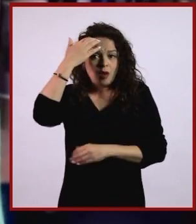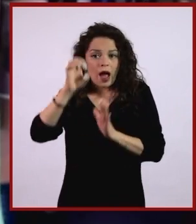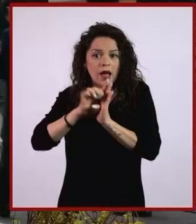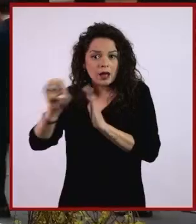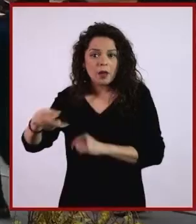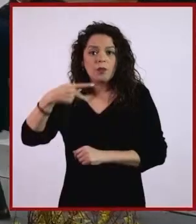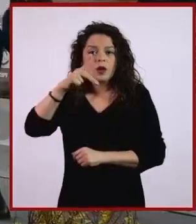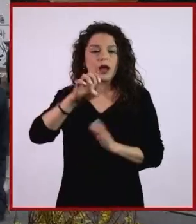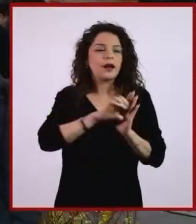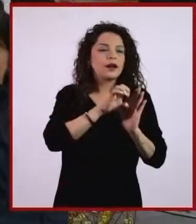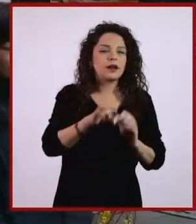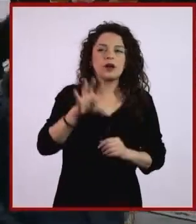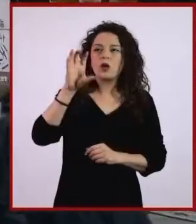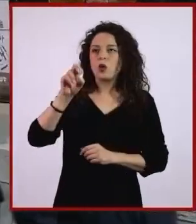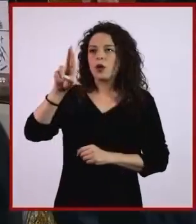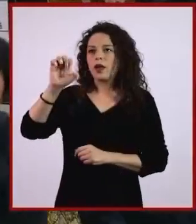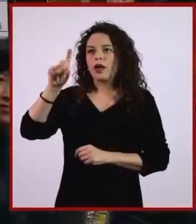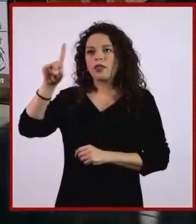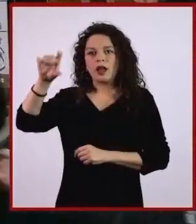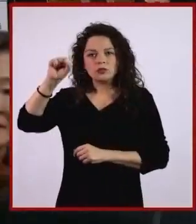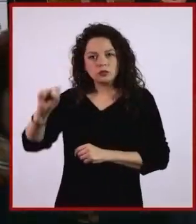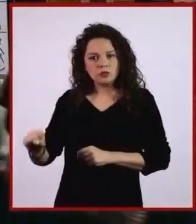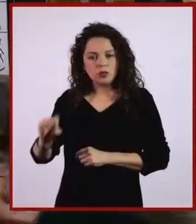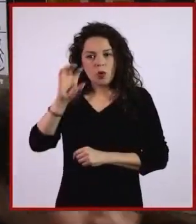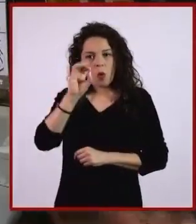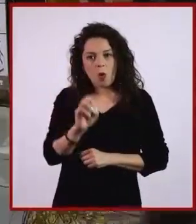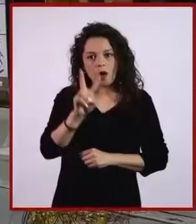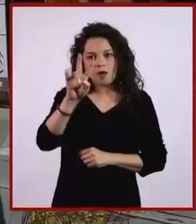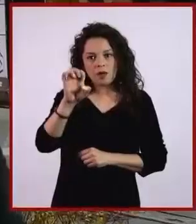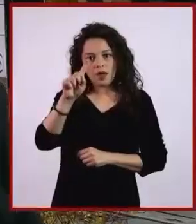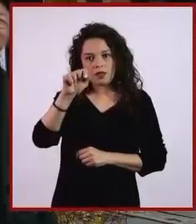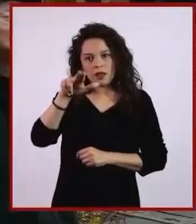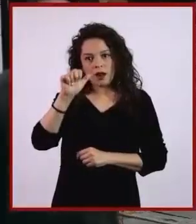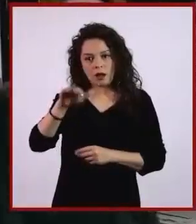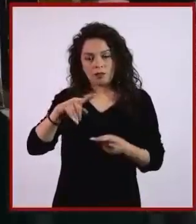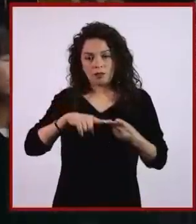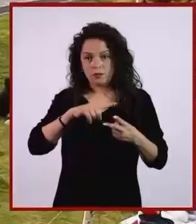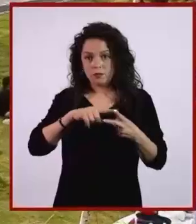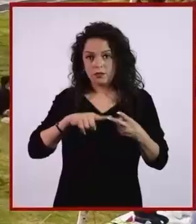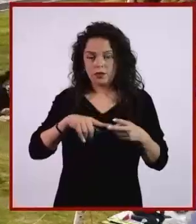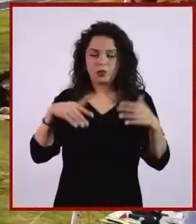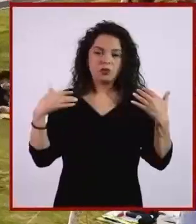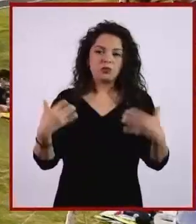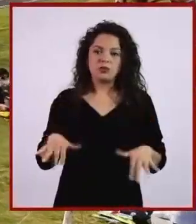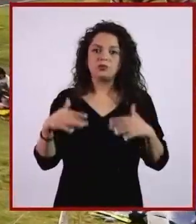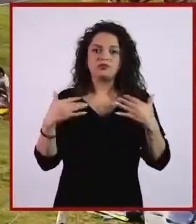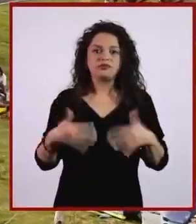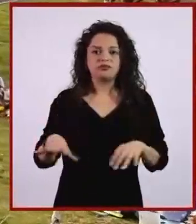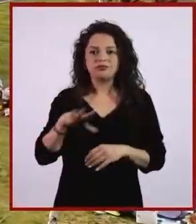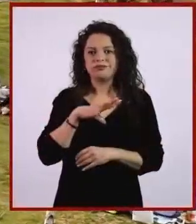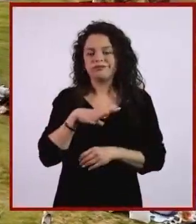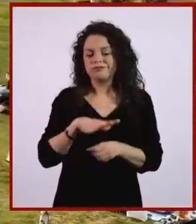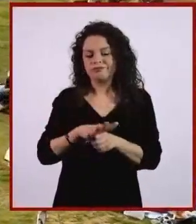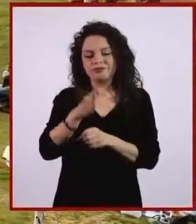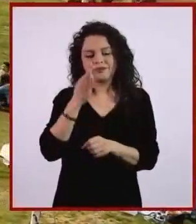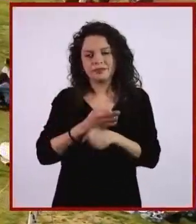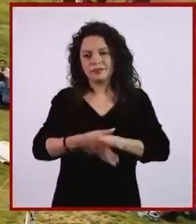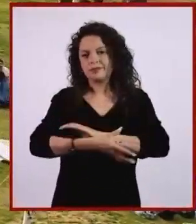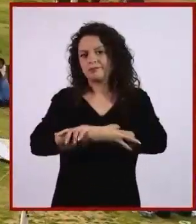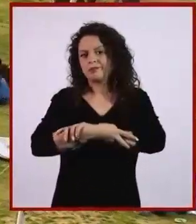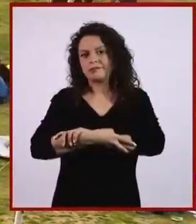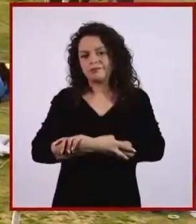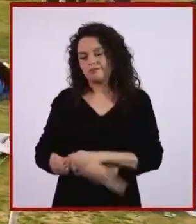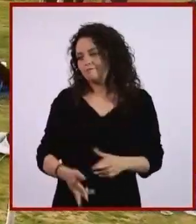también existen sociedades como Corea del Sur o como Vietnam, que son sociedades sorprendentemente cohesivas